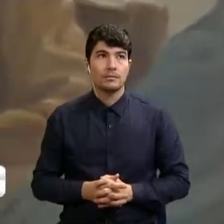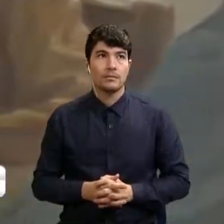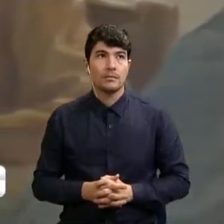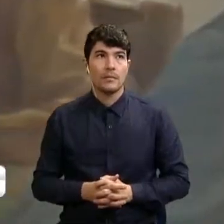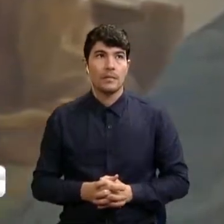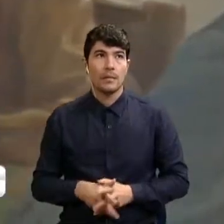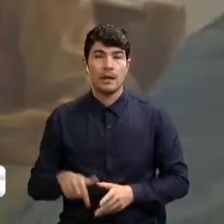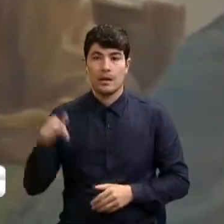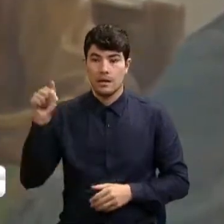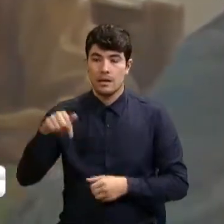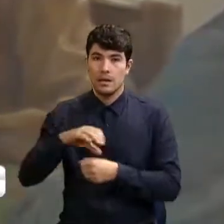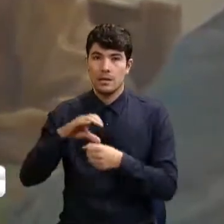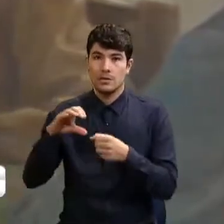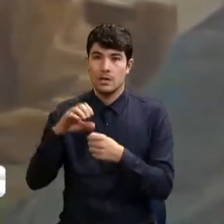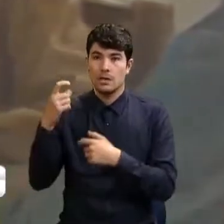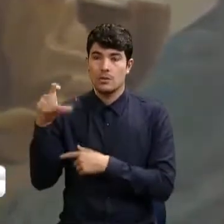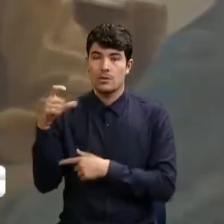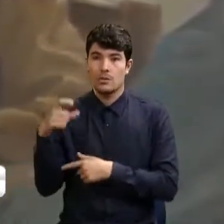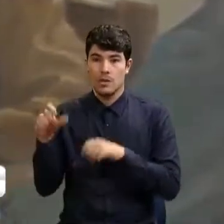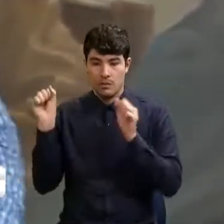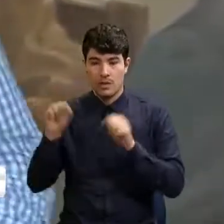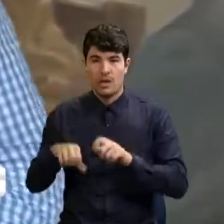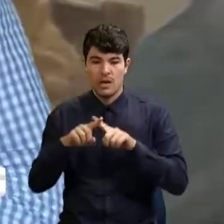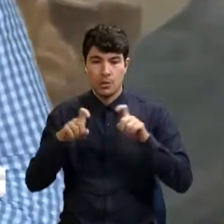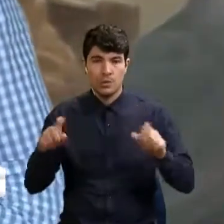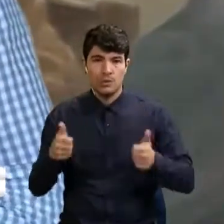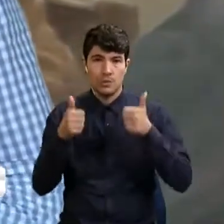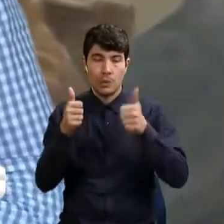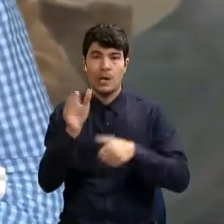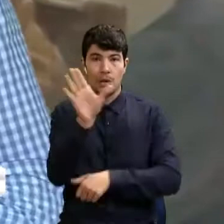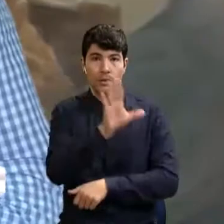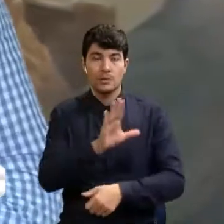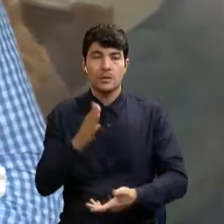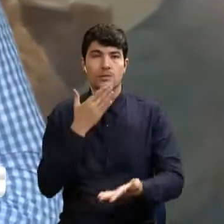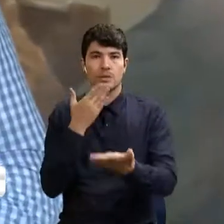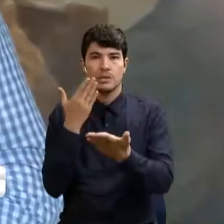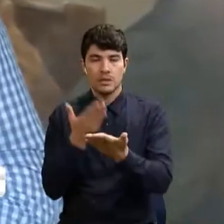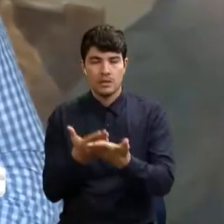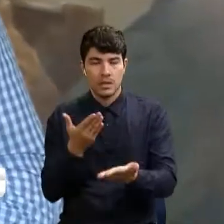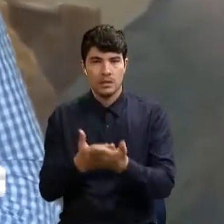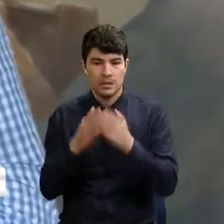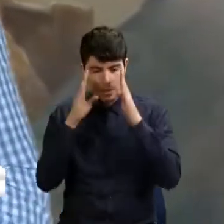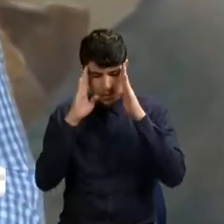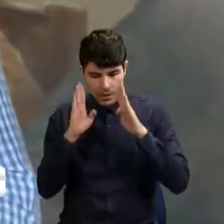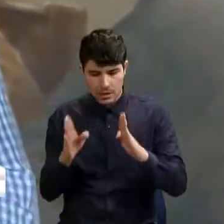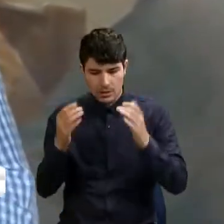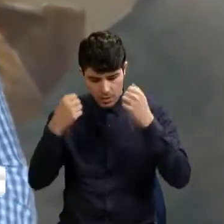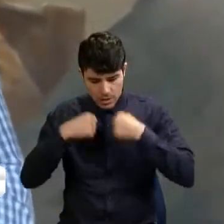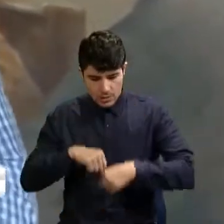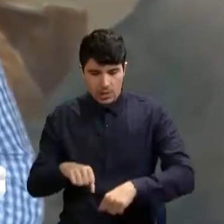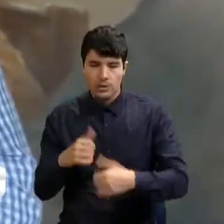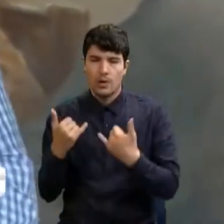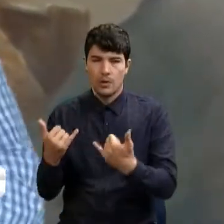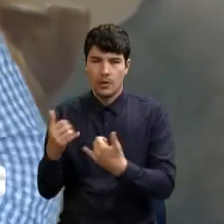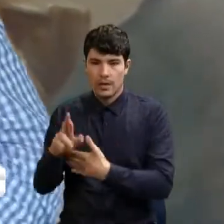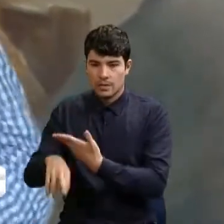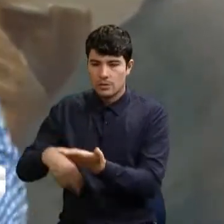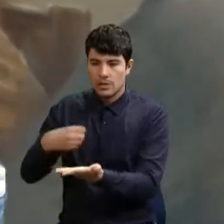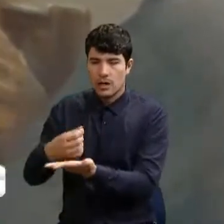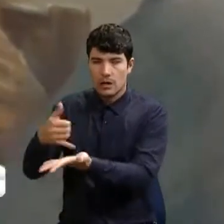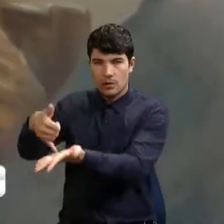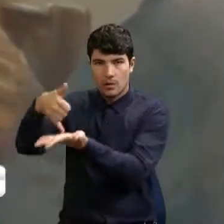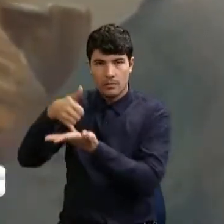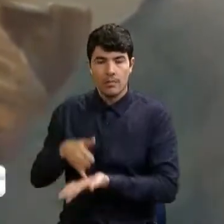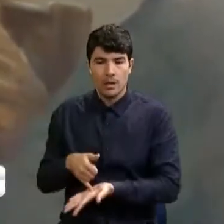Cúcuta. Gracias a ustedes por esa dedicación, y ese es el premio que hoy en día estamos recibiendo